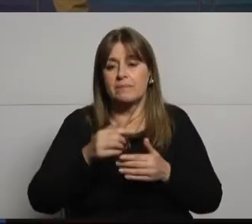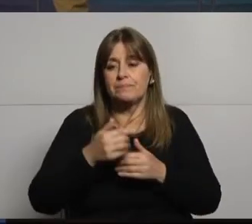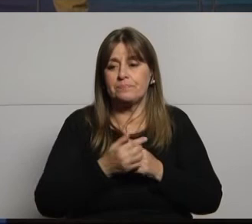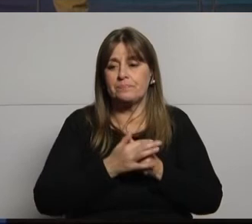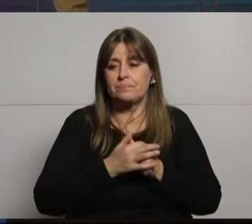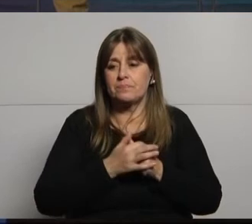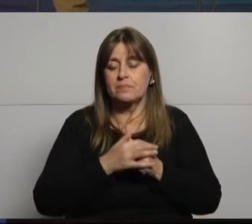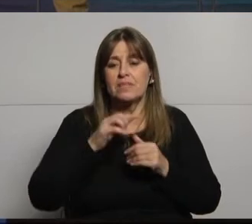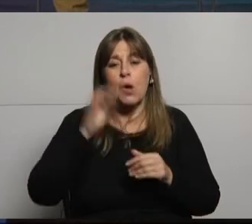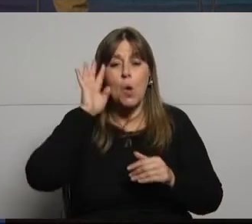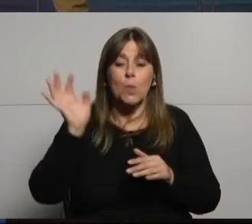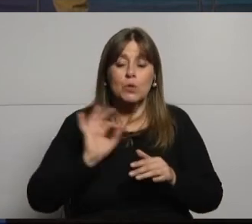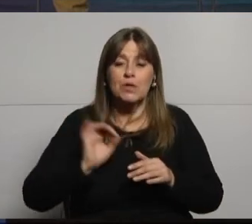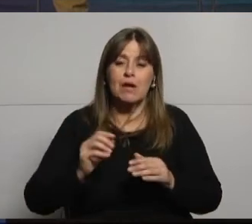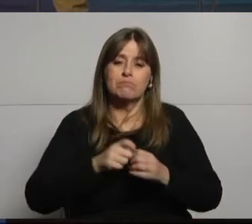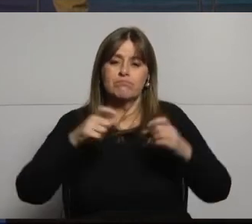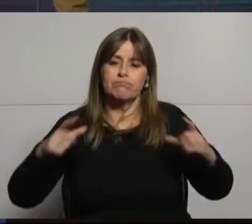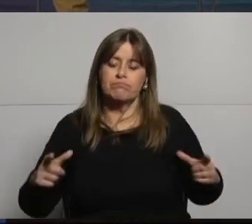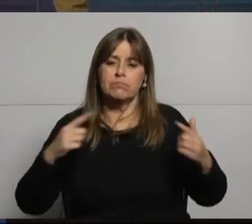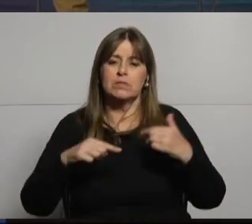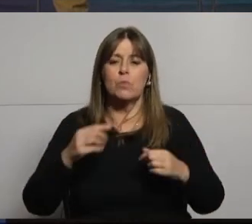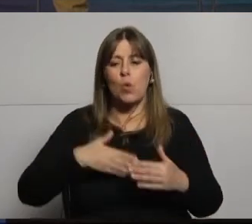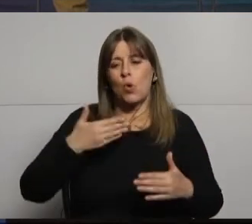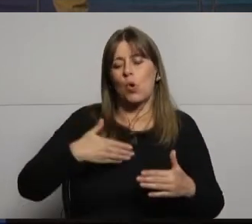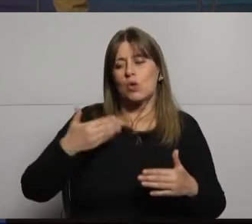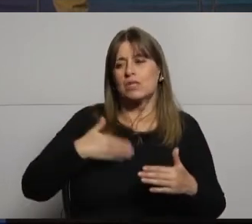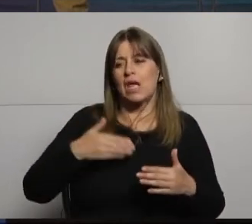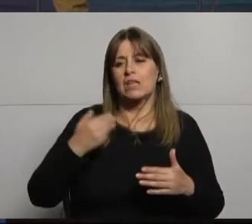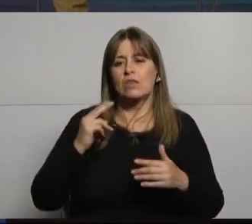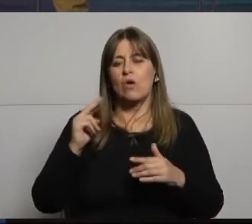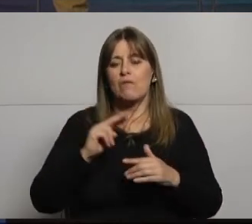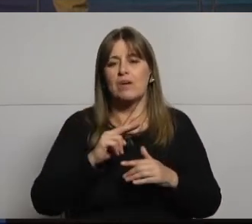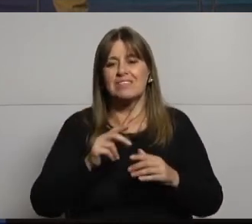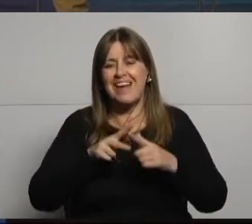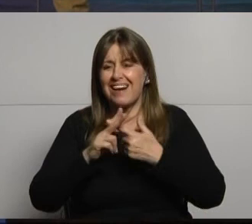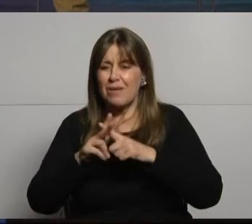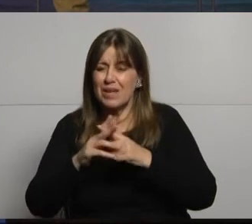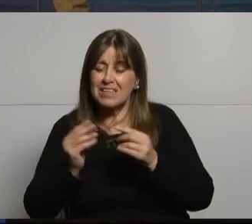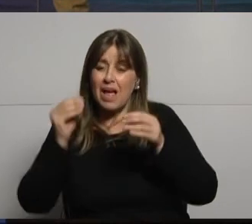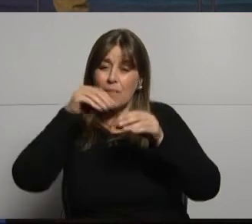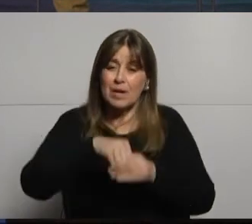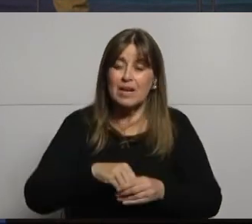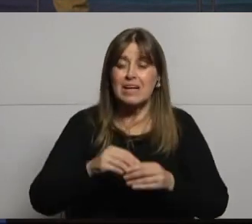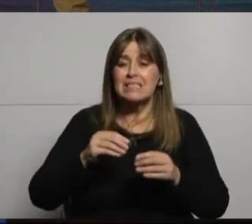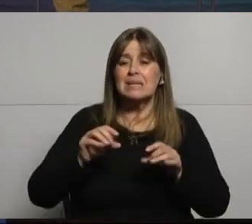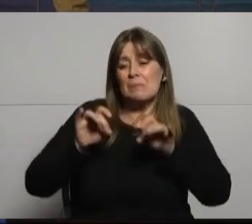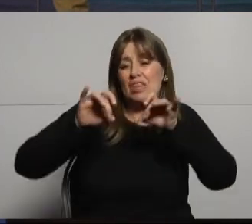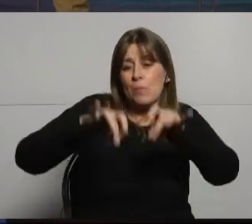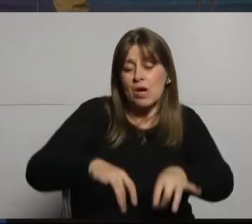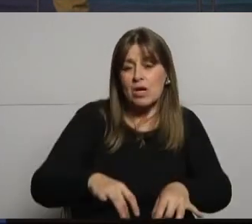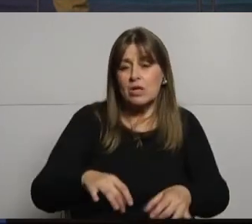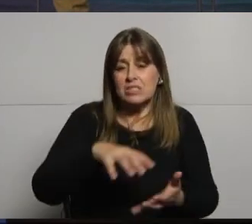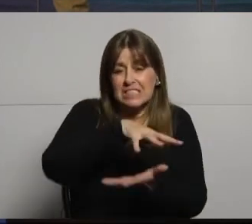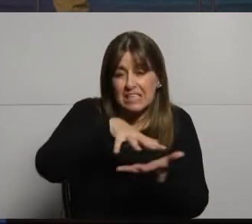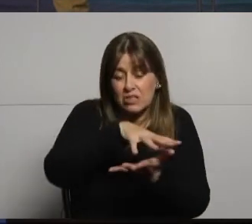Y aquí creo que hay una oportunidad enorme. En este caso que comentaba, yo me quedé muy contento de ver esas herramientas aplicadas al sector de epidemiología, que